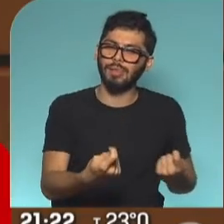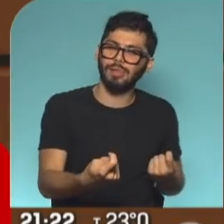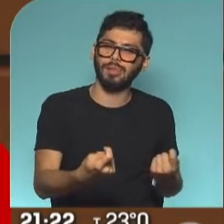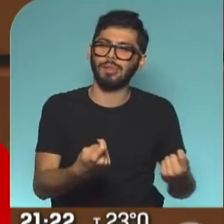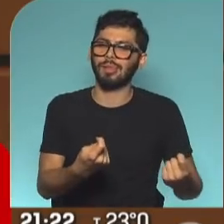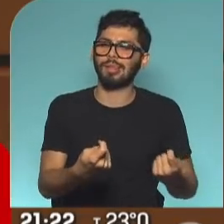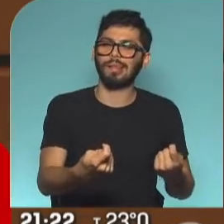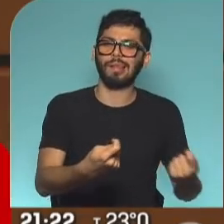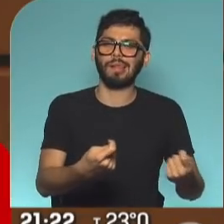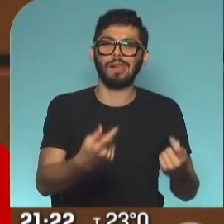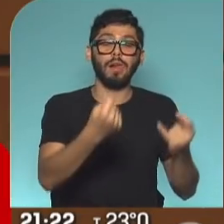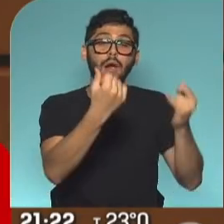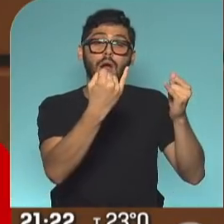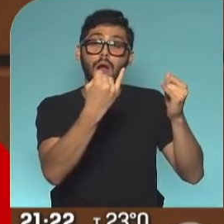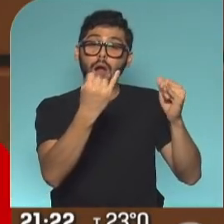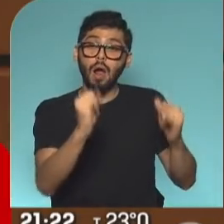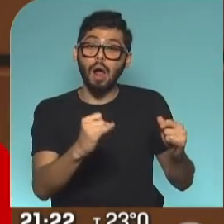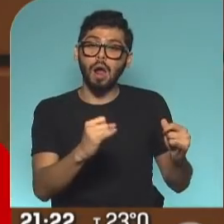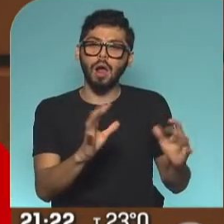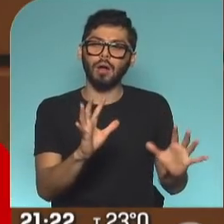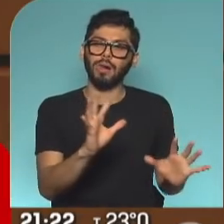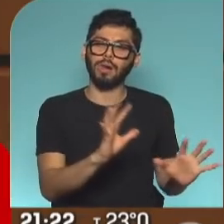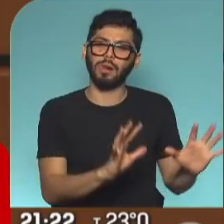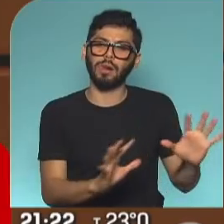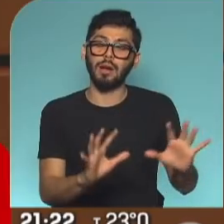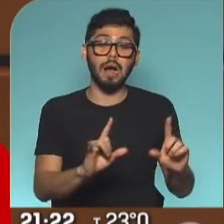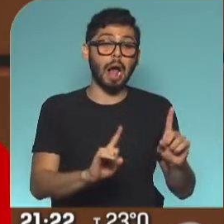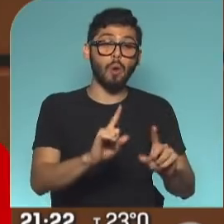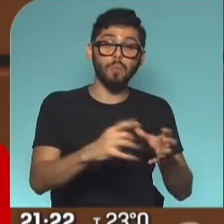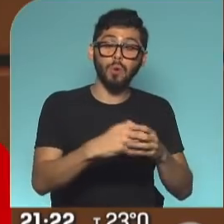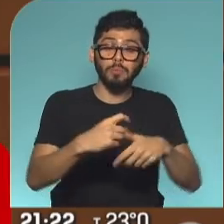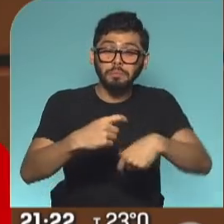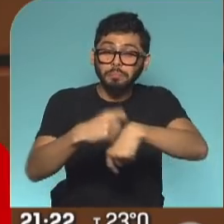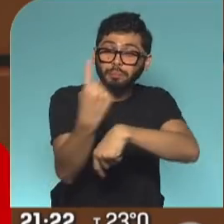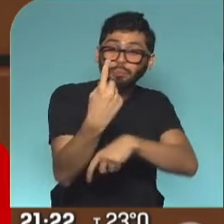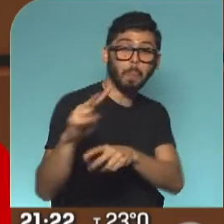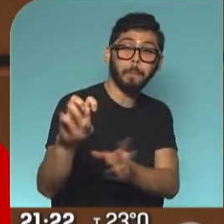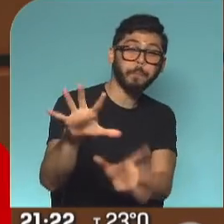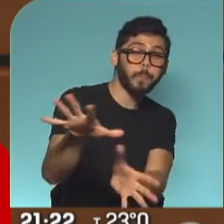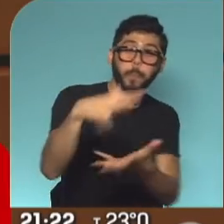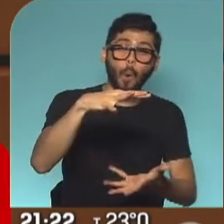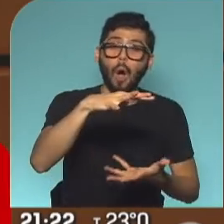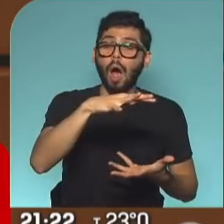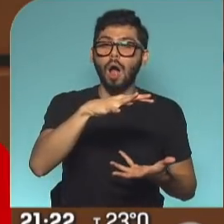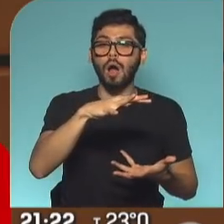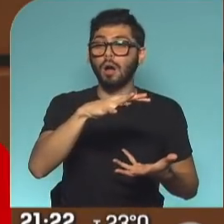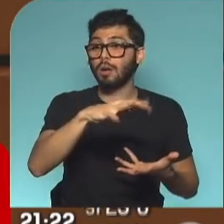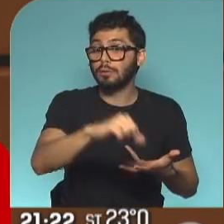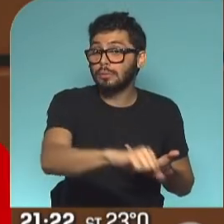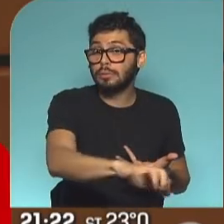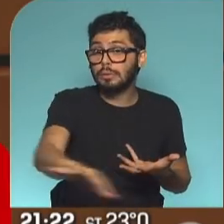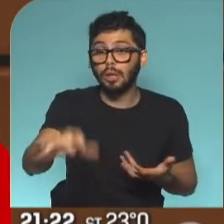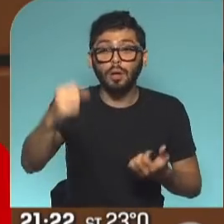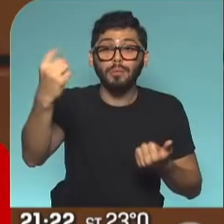con los derivados financieros, donde unos pocos hacen fortuna en minutos y vuelven pobres